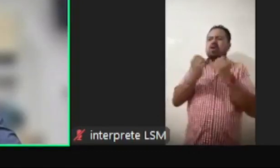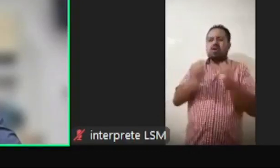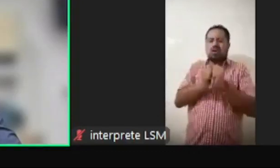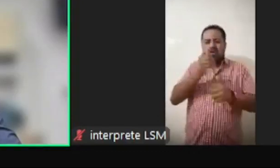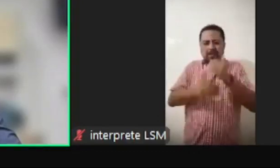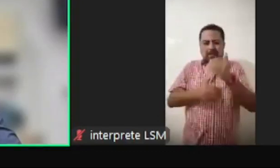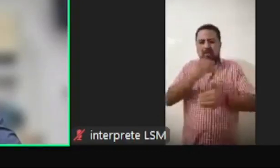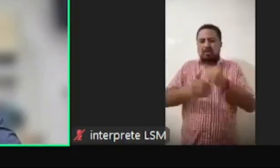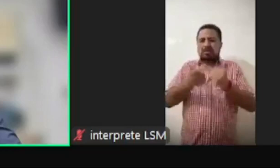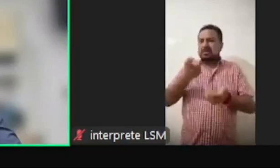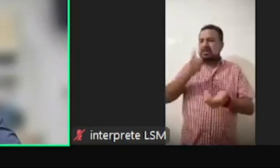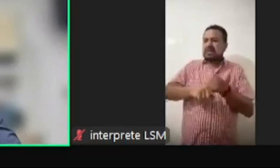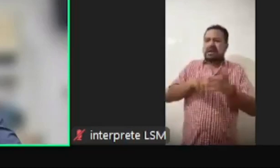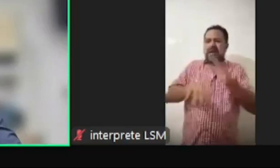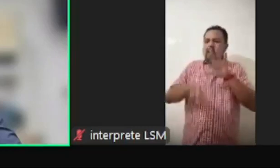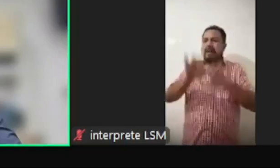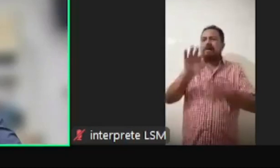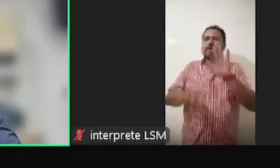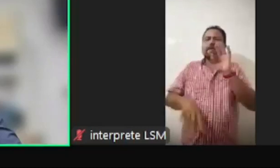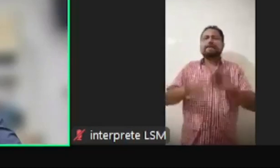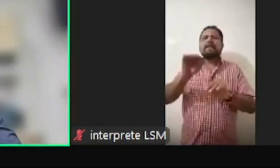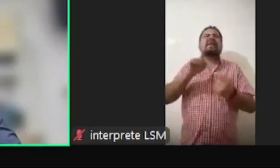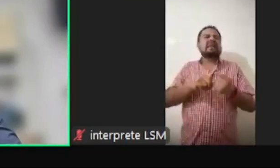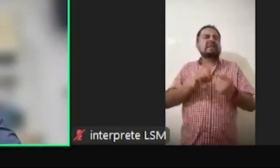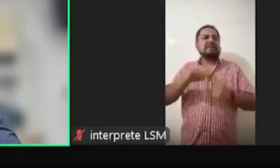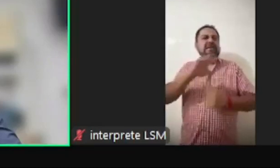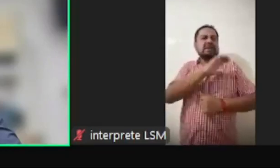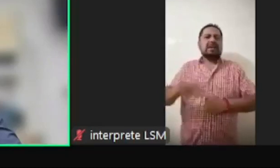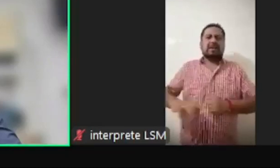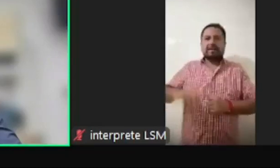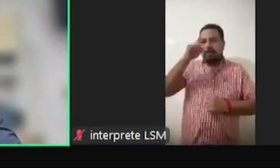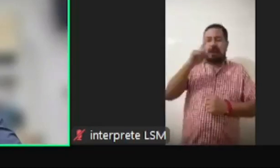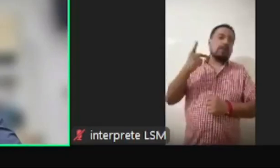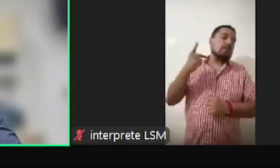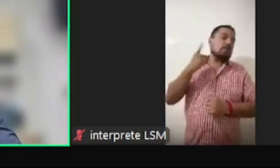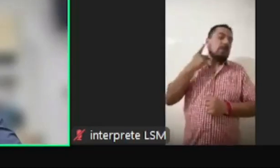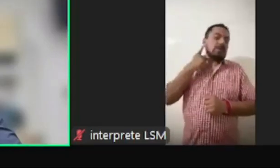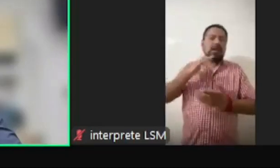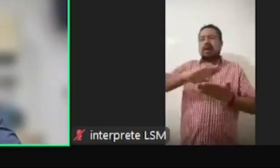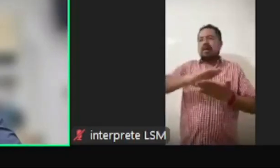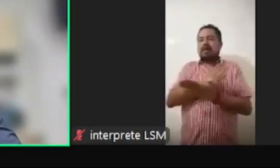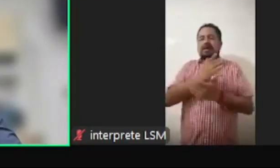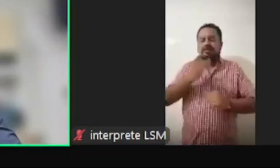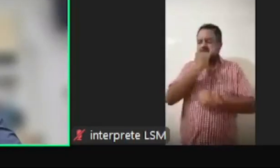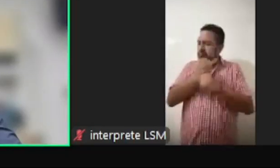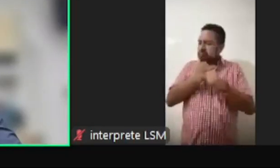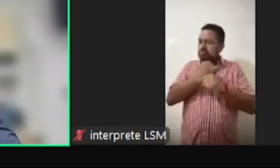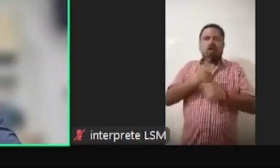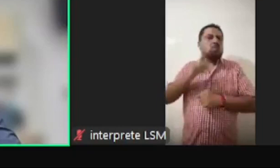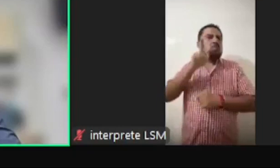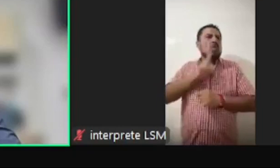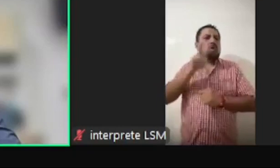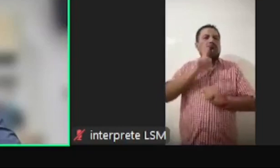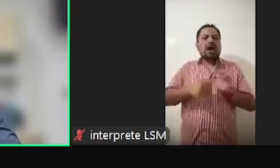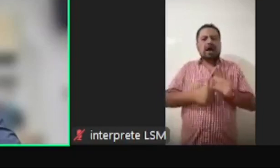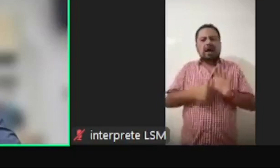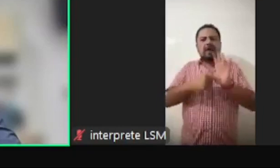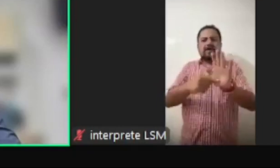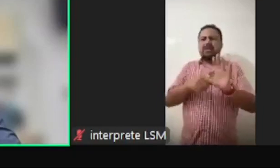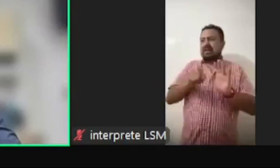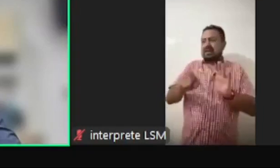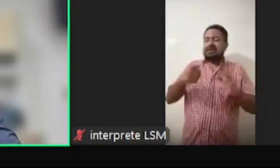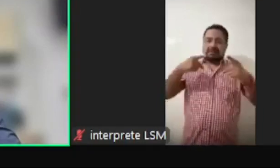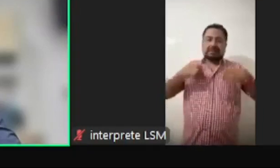internos para elegir a los candidatos a algún cargo de elección popular, además de analizar las pruebas ofrecidas y presentadas por el actor al